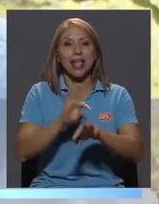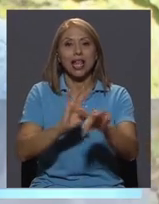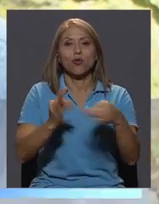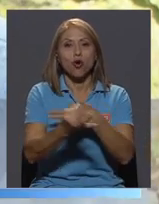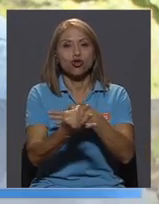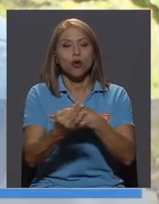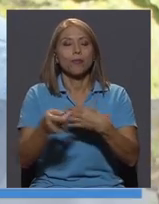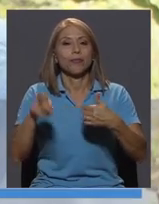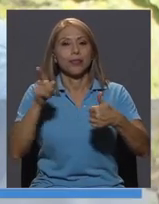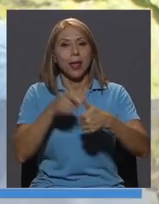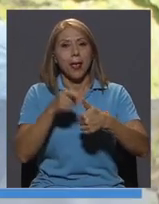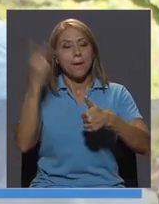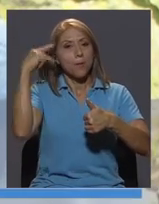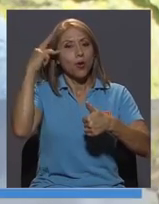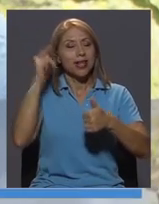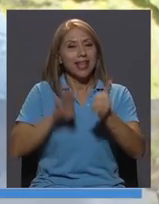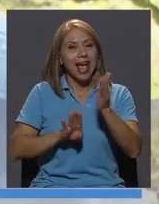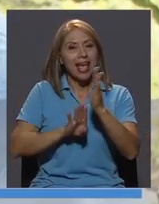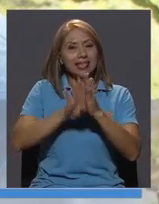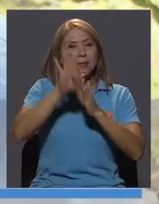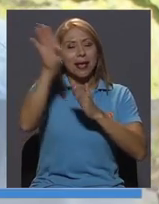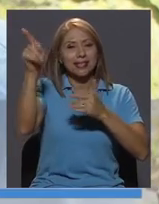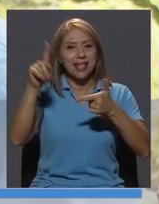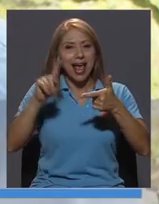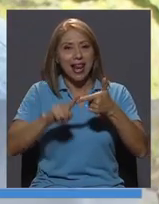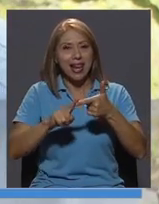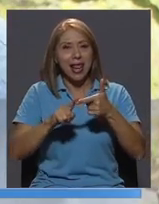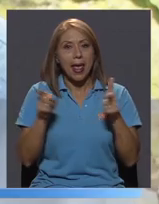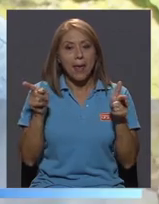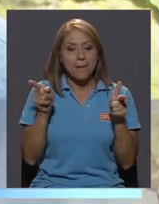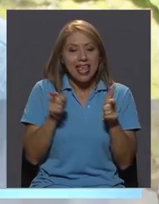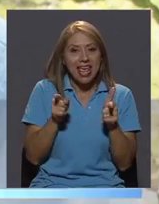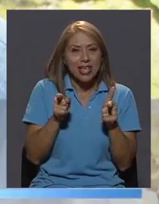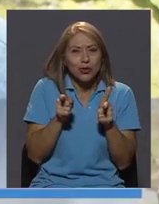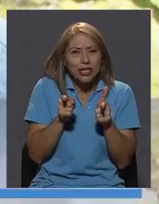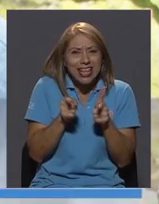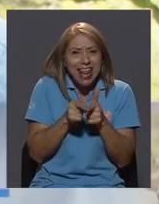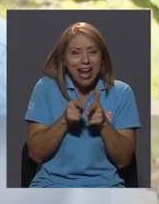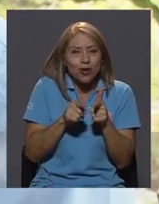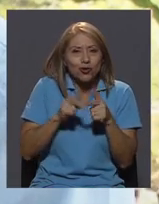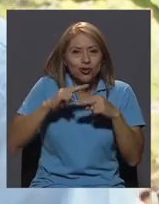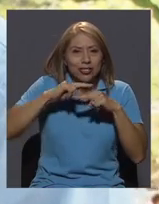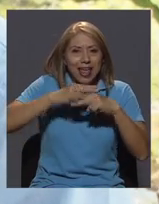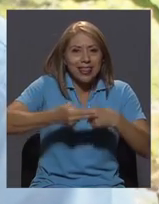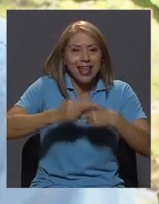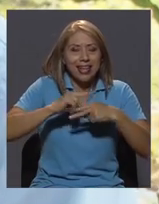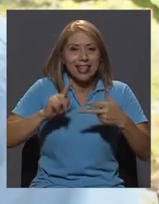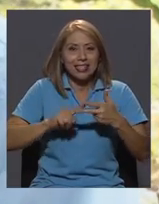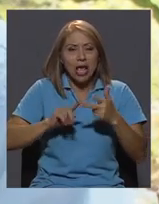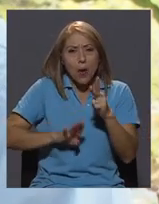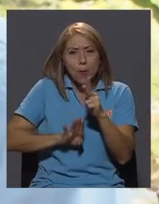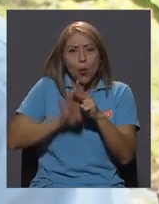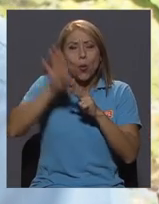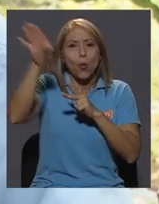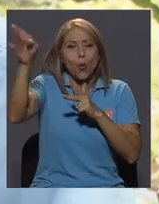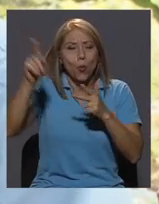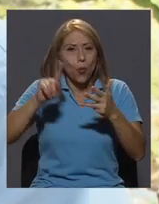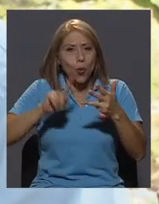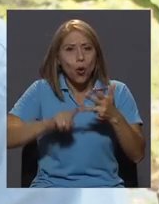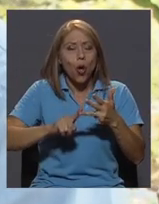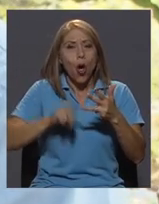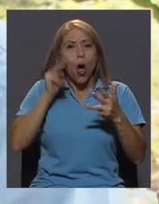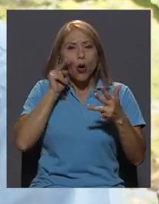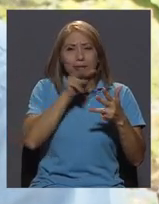workshop van a ser política espacial, pequeños y nanosatélites, propulsión espacial, aerial observation